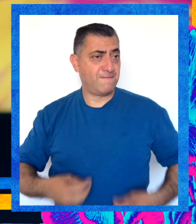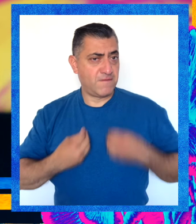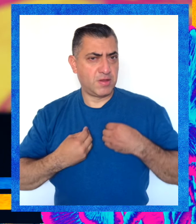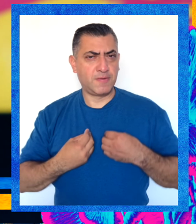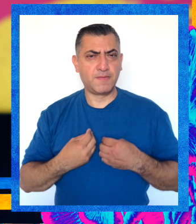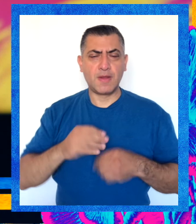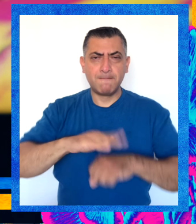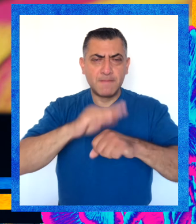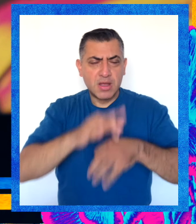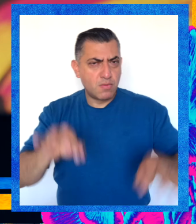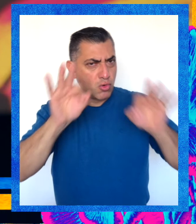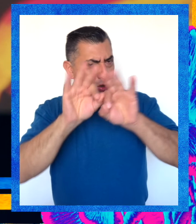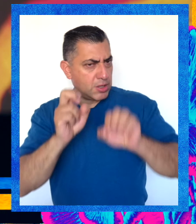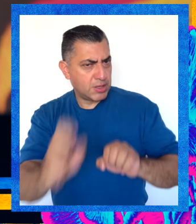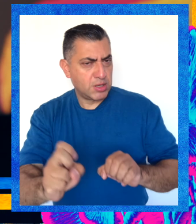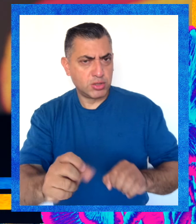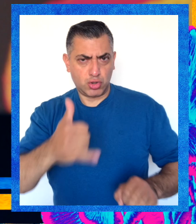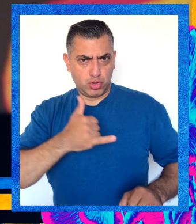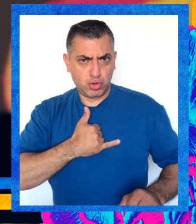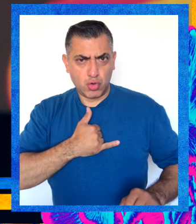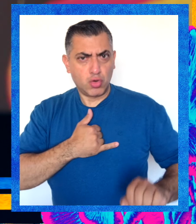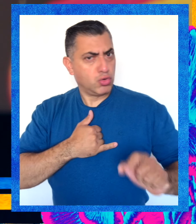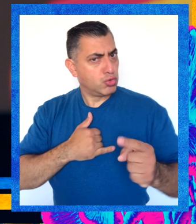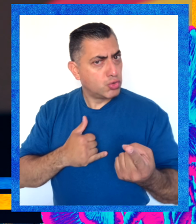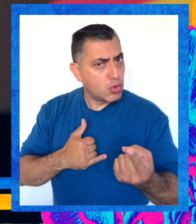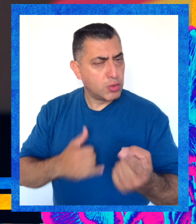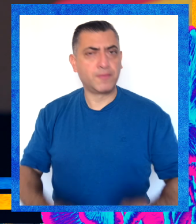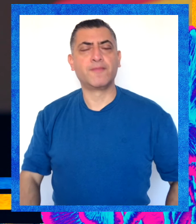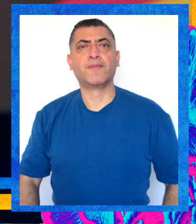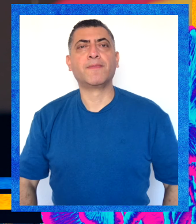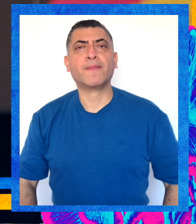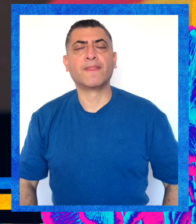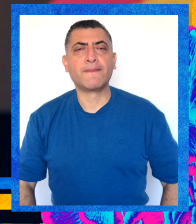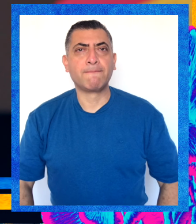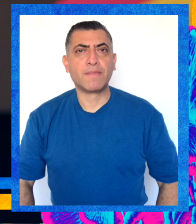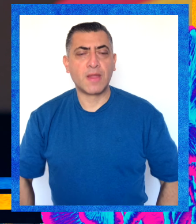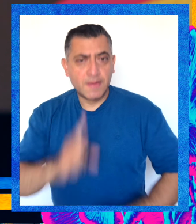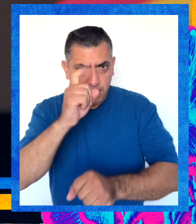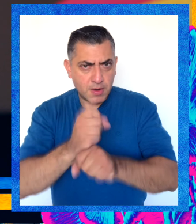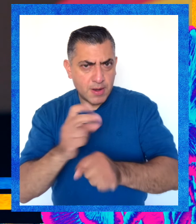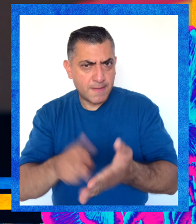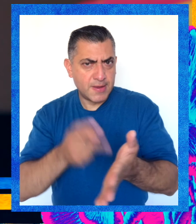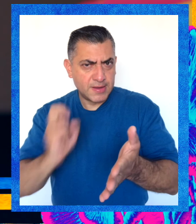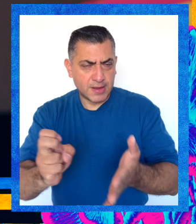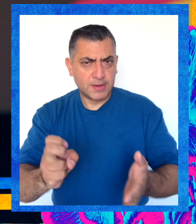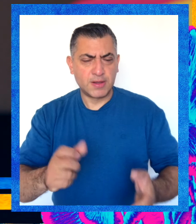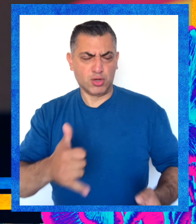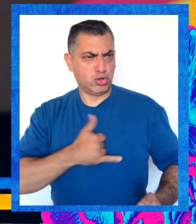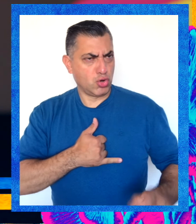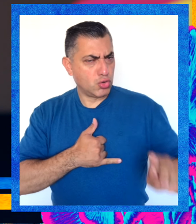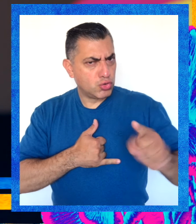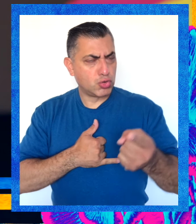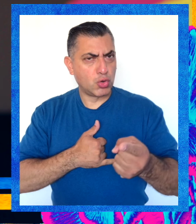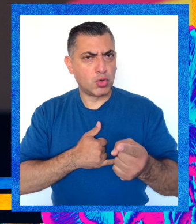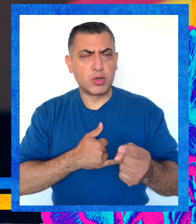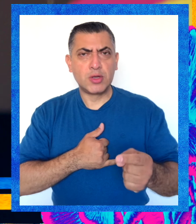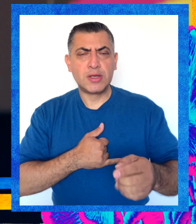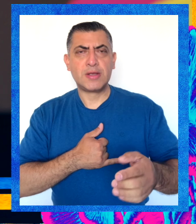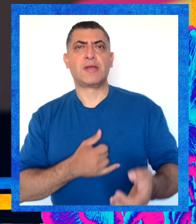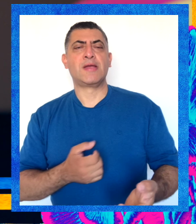en esta frase de entrada es la frase yo soy de hecho la frase yo soy aparece por primera vez en la biblia en éxodo